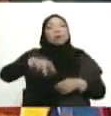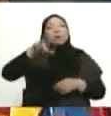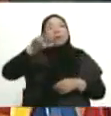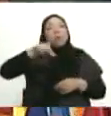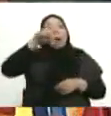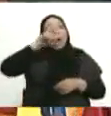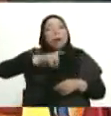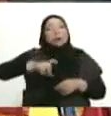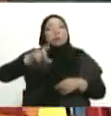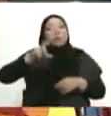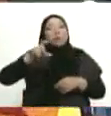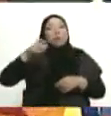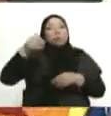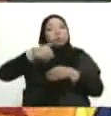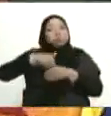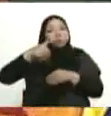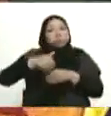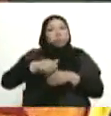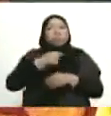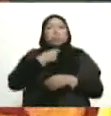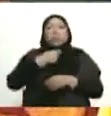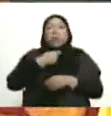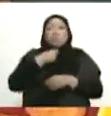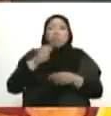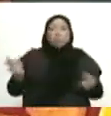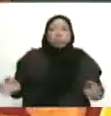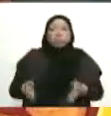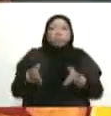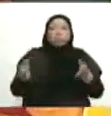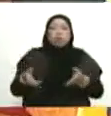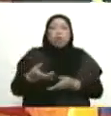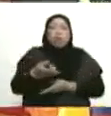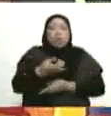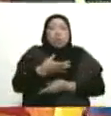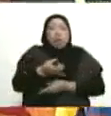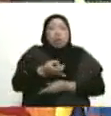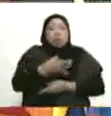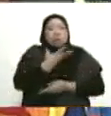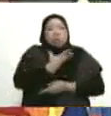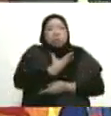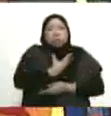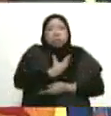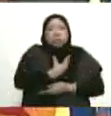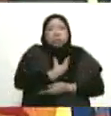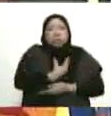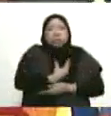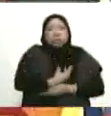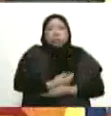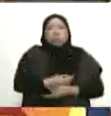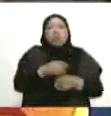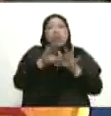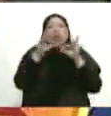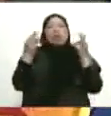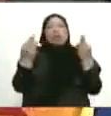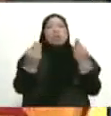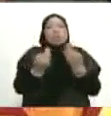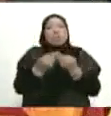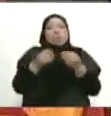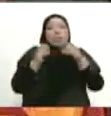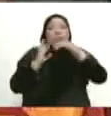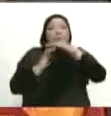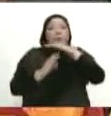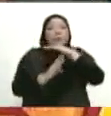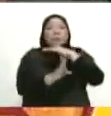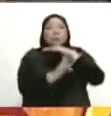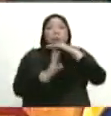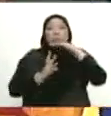estos años. El voto de este pueblo que tú has empujado al dolor, a la tristeza, a la separación de la familia. ¿Buscas ese